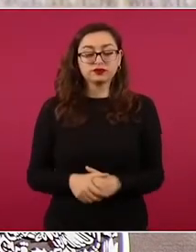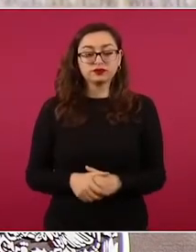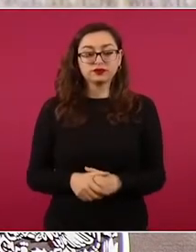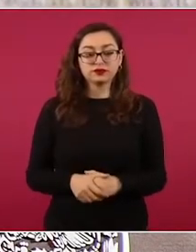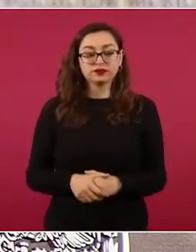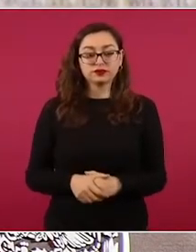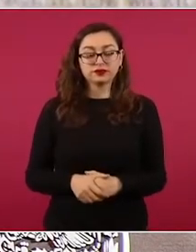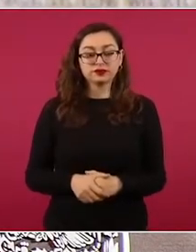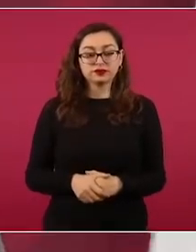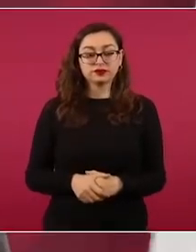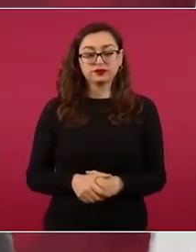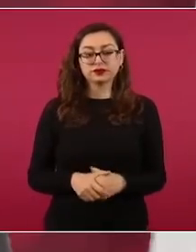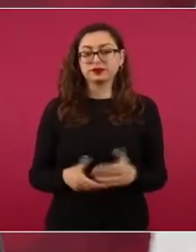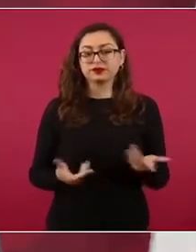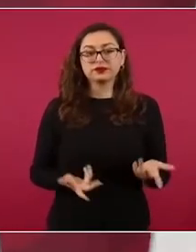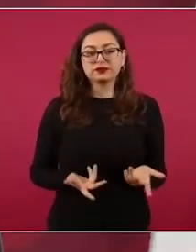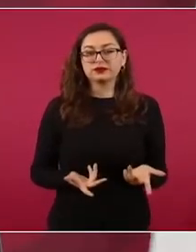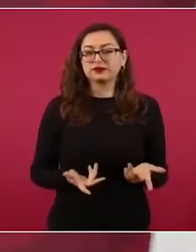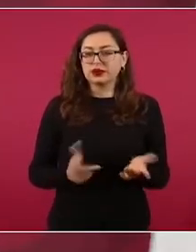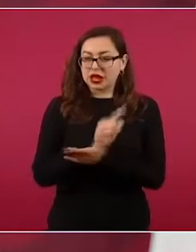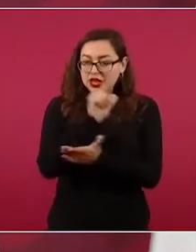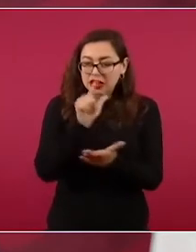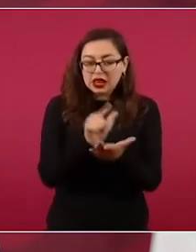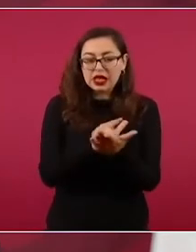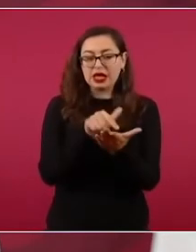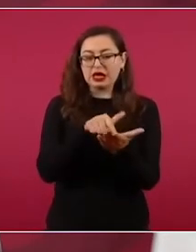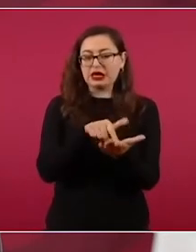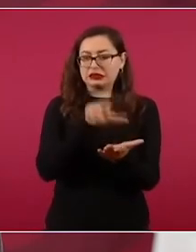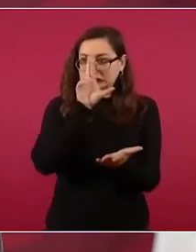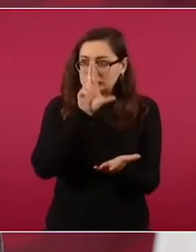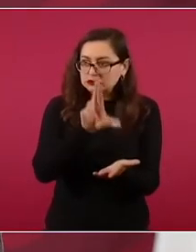Ni siquiera cuidando las formas,